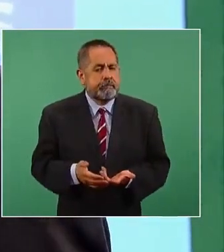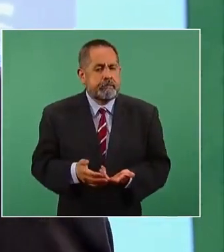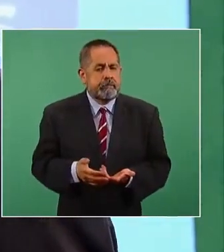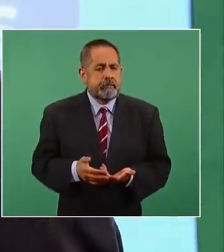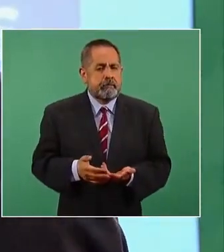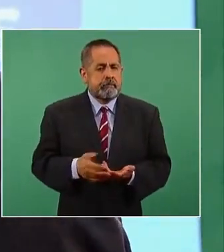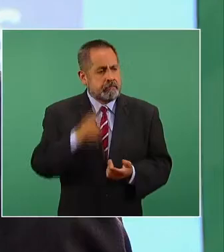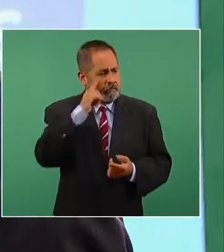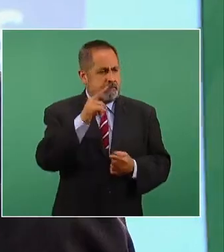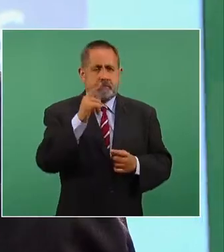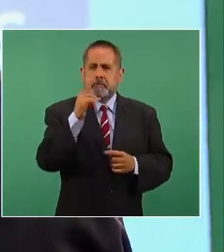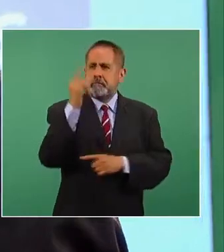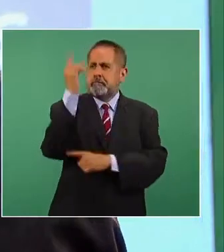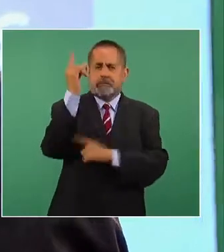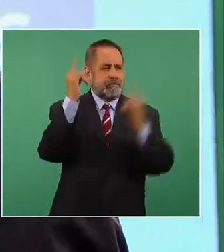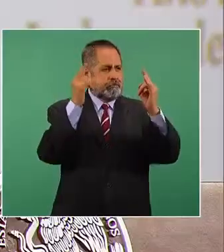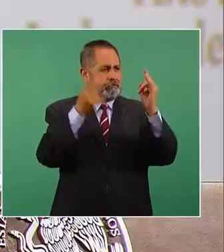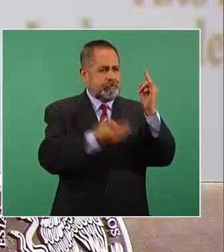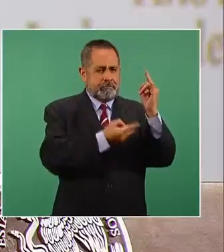colocaran sus hamacas.